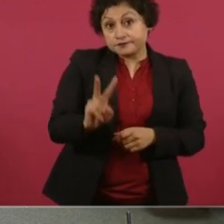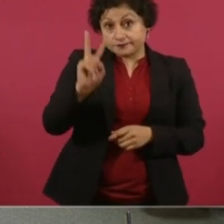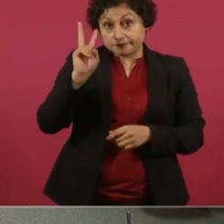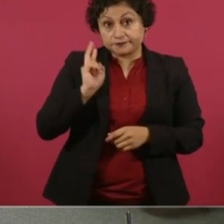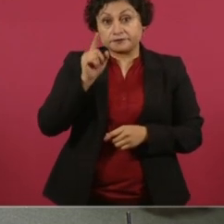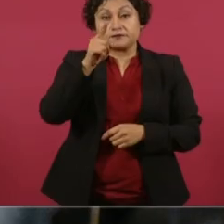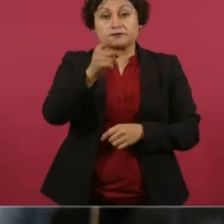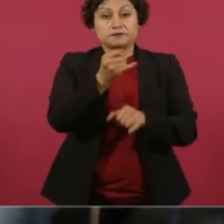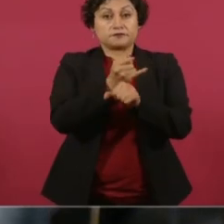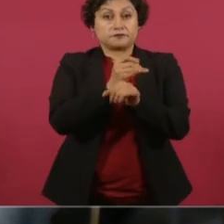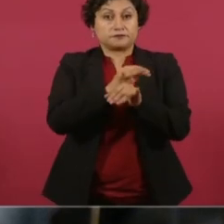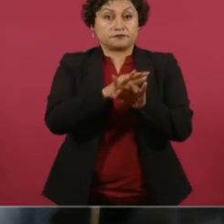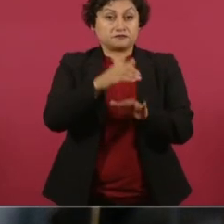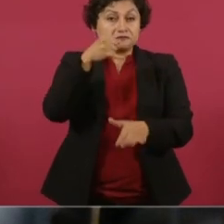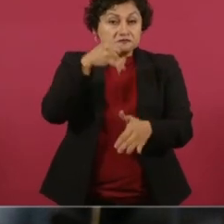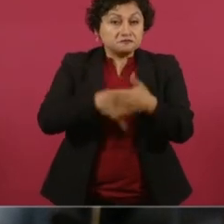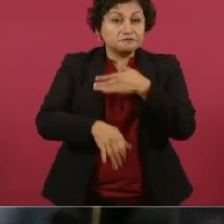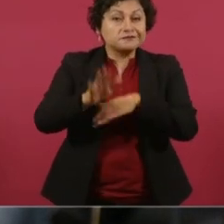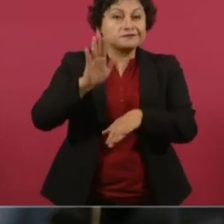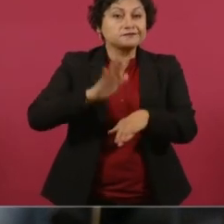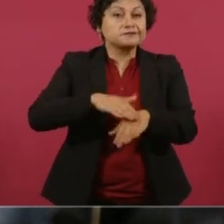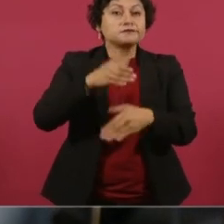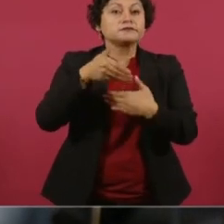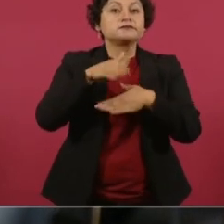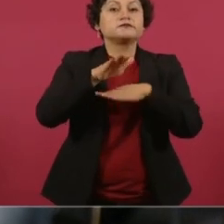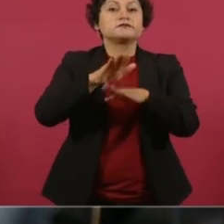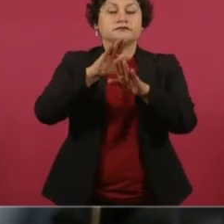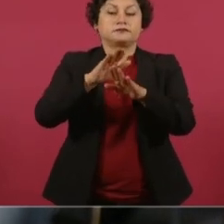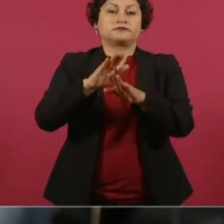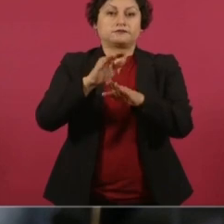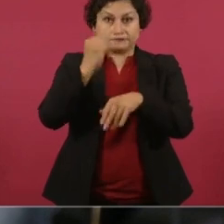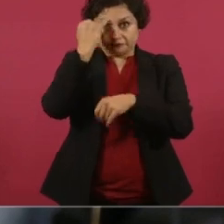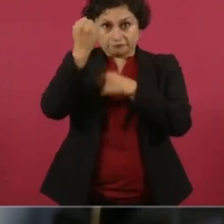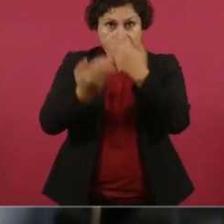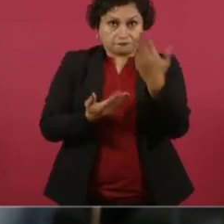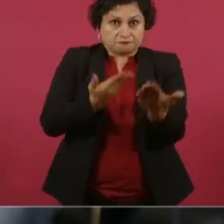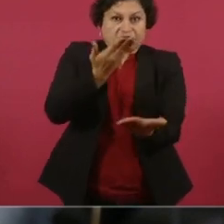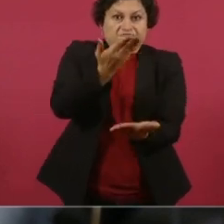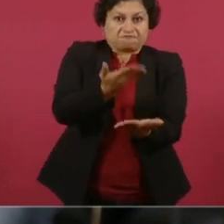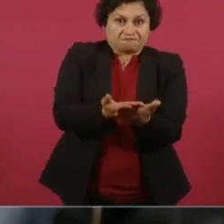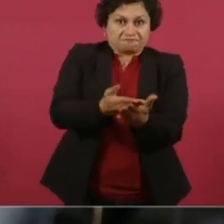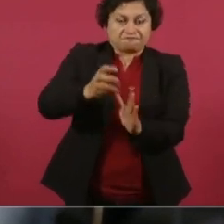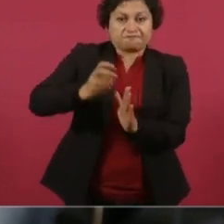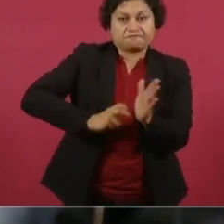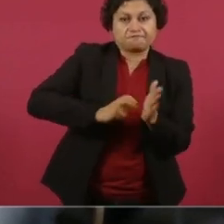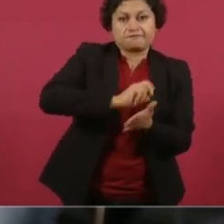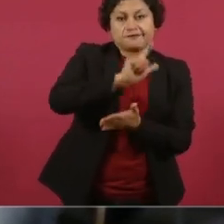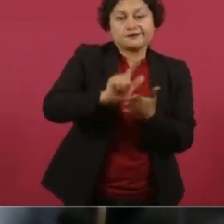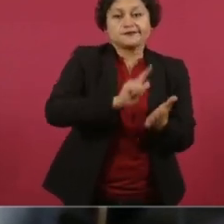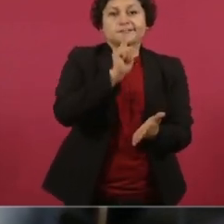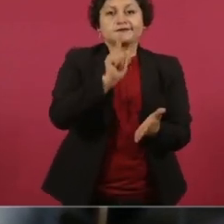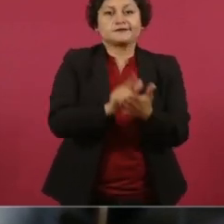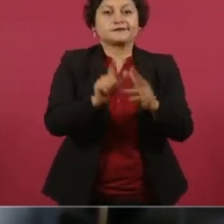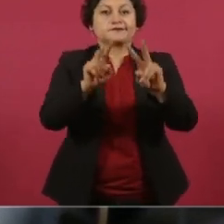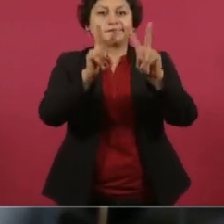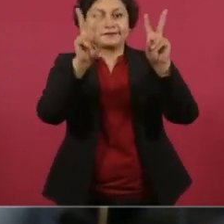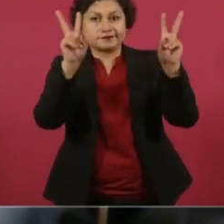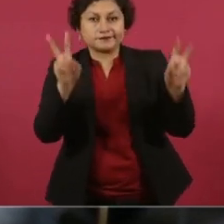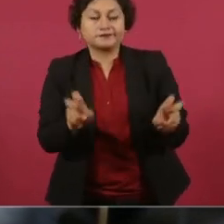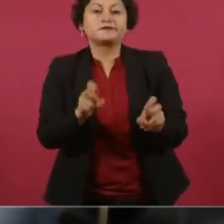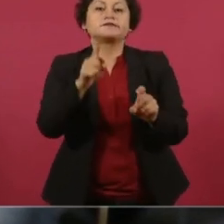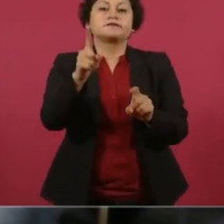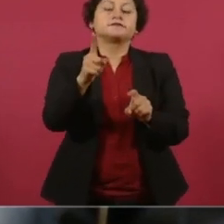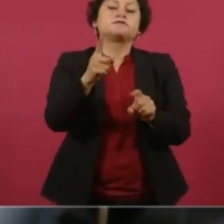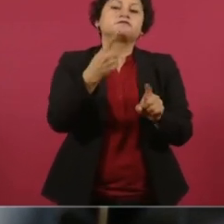más detalles sobre este paquete de iniciativas de reformas en materia de pensiones y en materia de salarios que va pues, a anunciar y enviar el